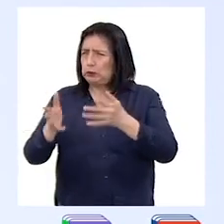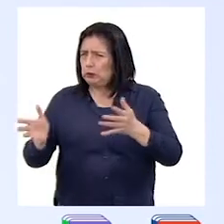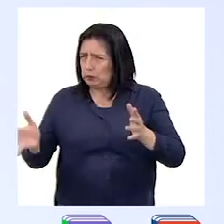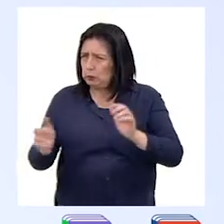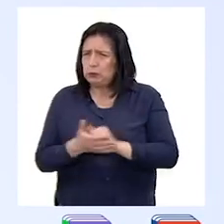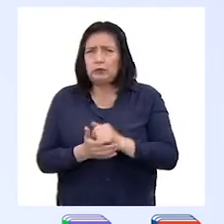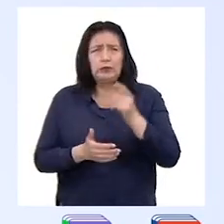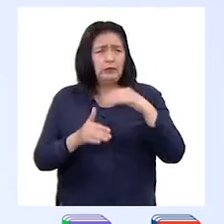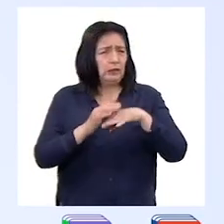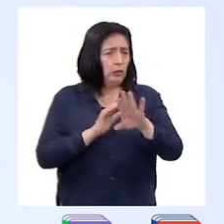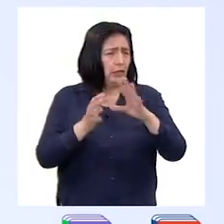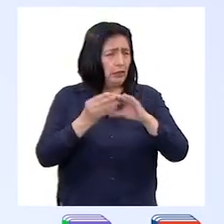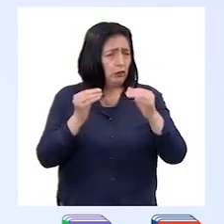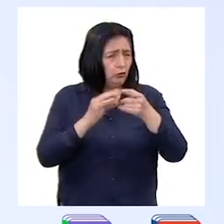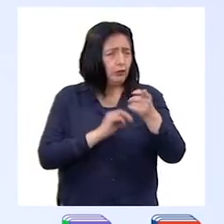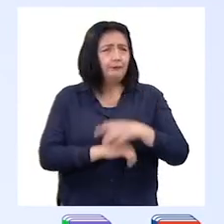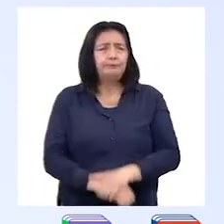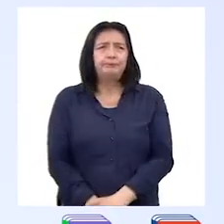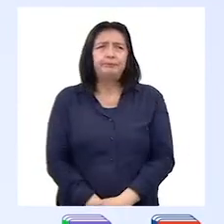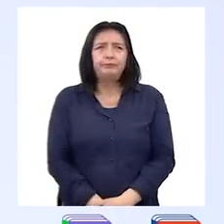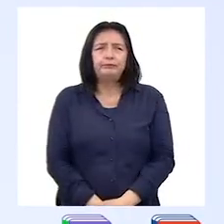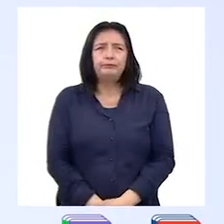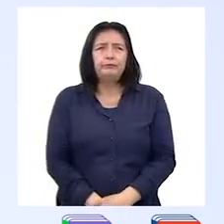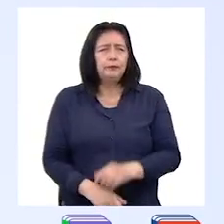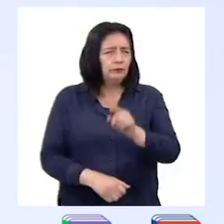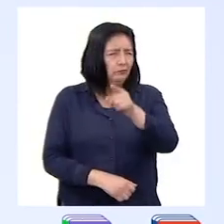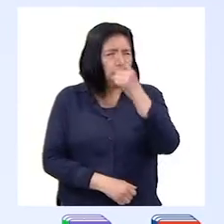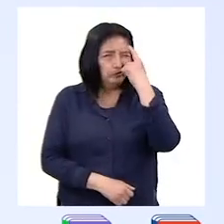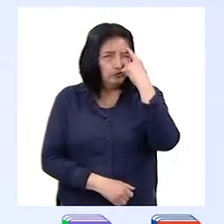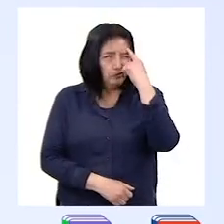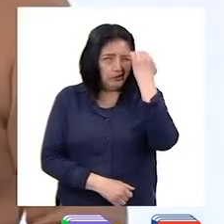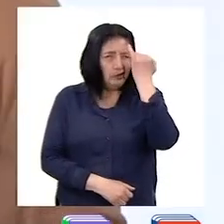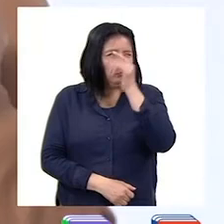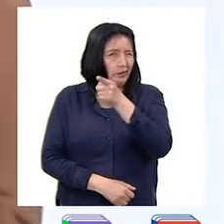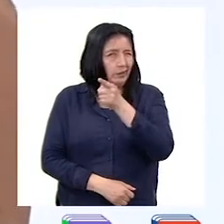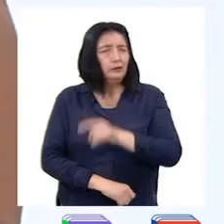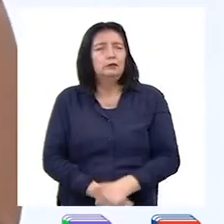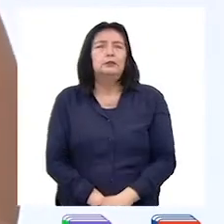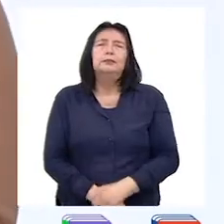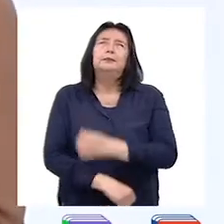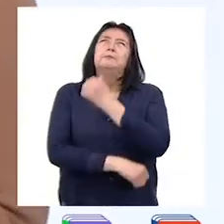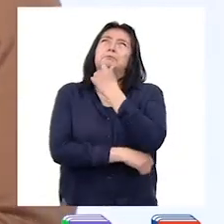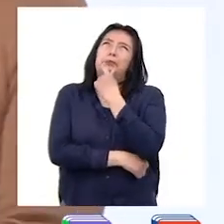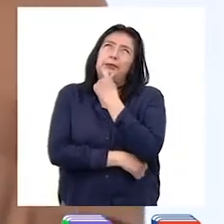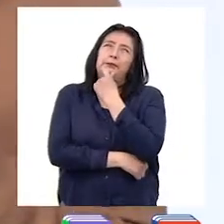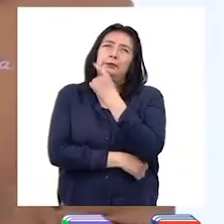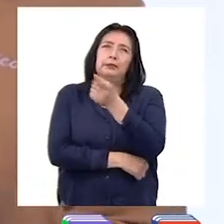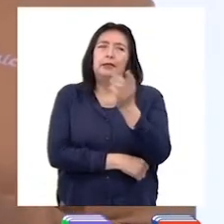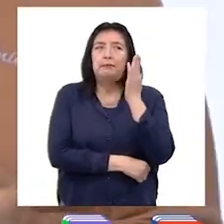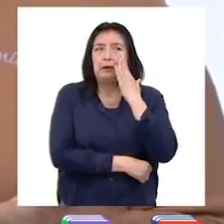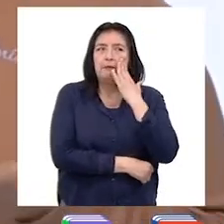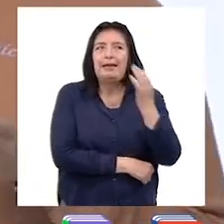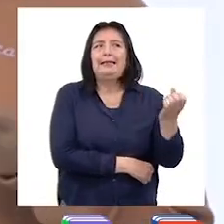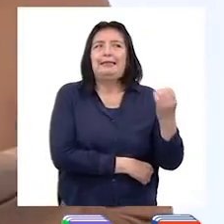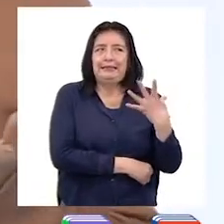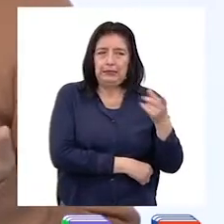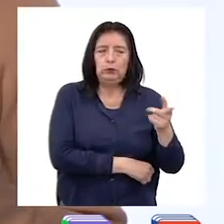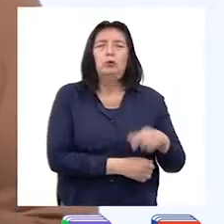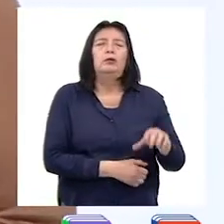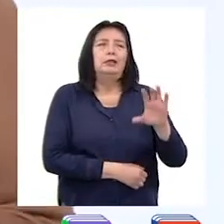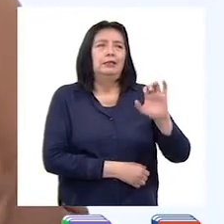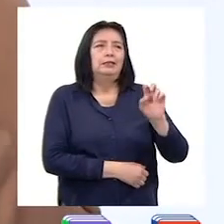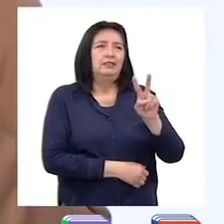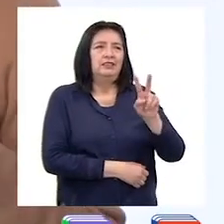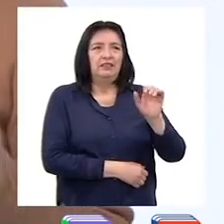objetos dentro de su historia? ¿Se te ocurre alguno? Bueno, la madre mencionó que en